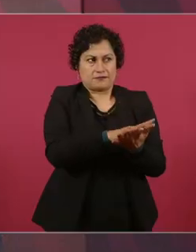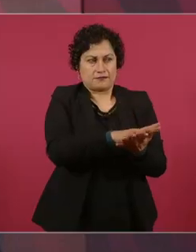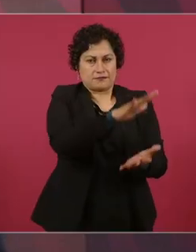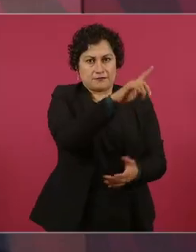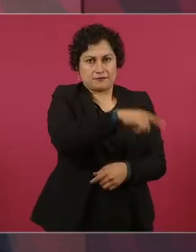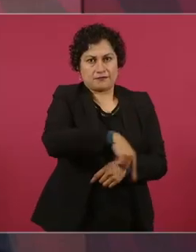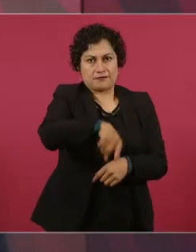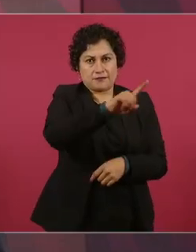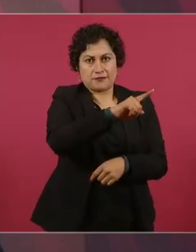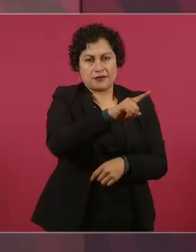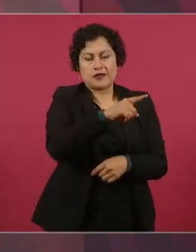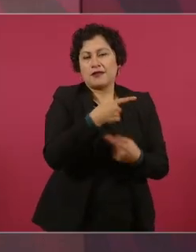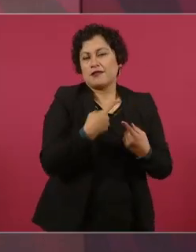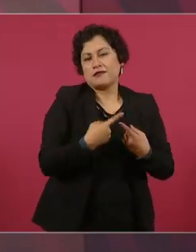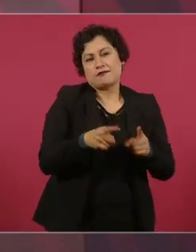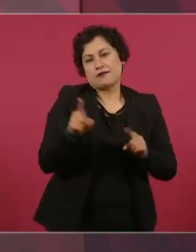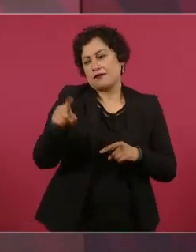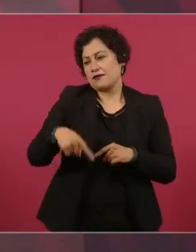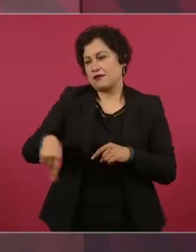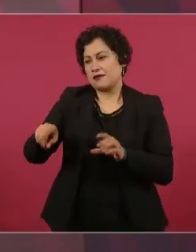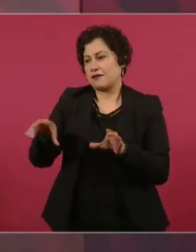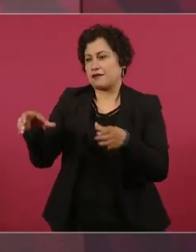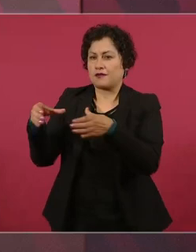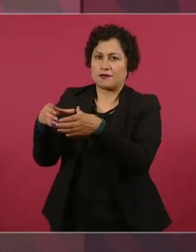servidores públicos o legisladores.